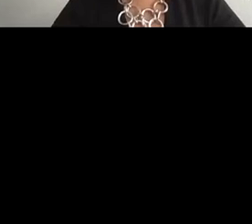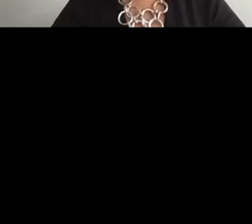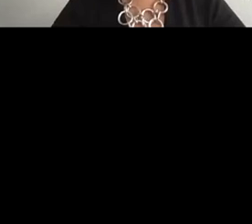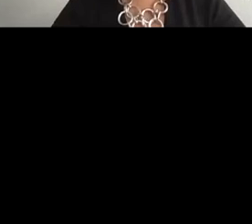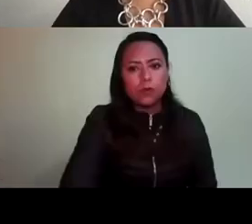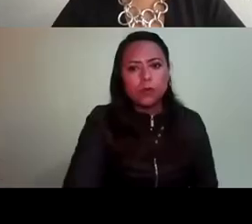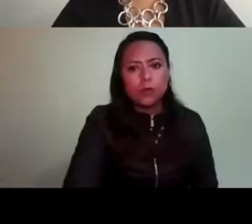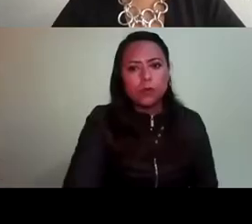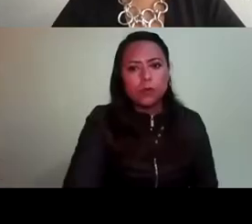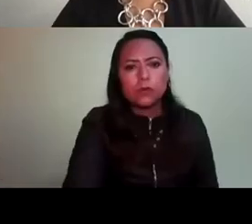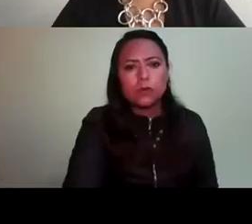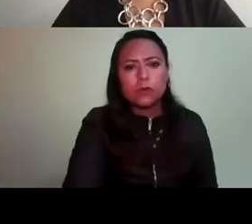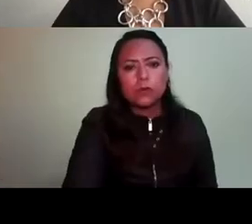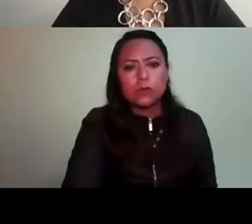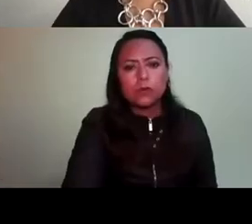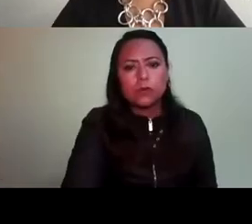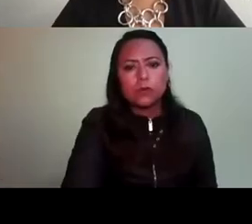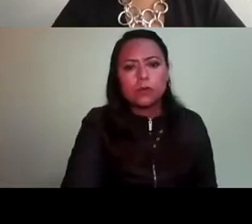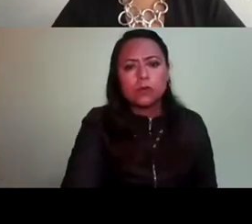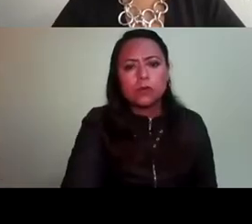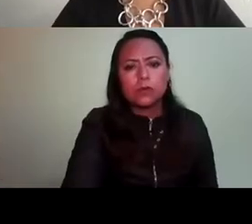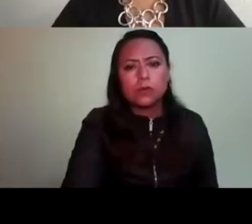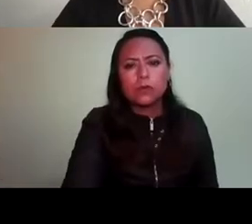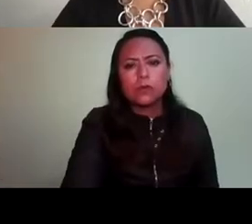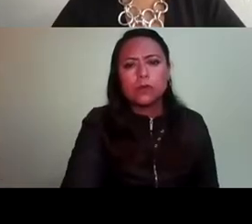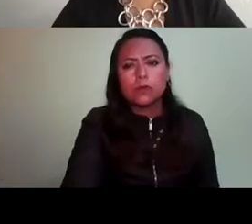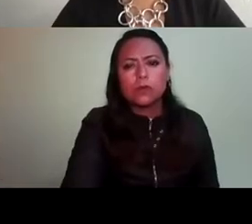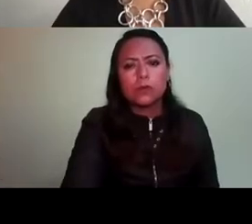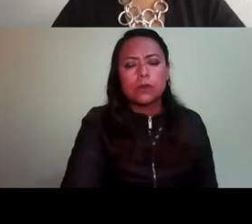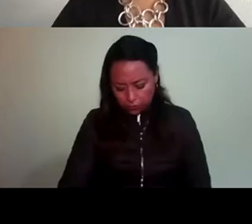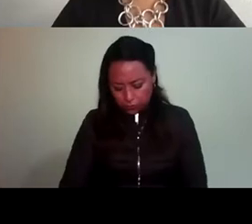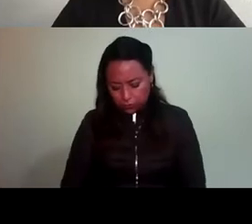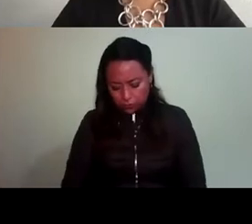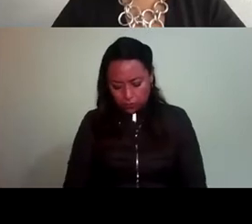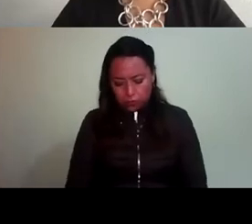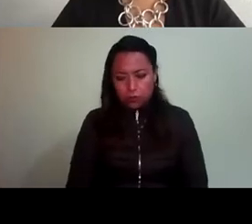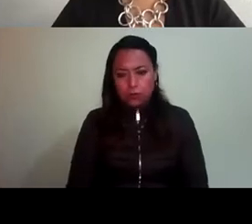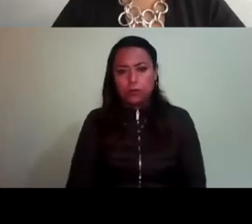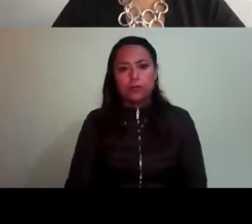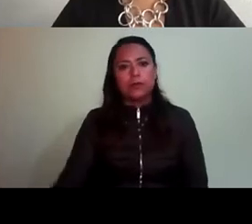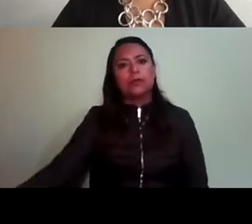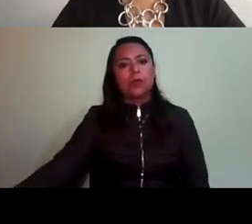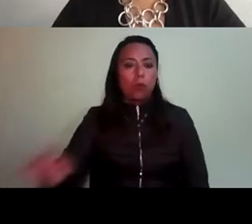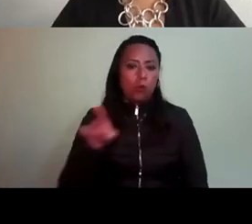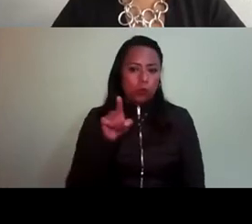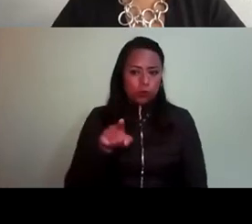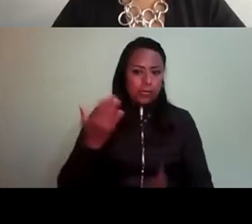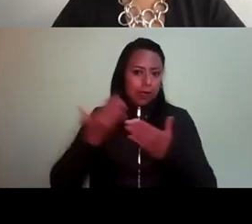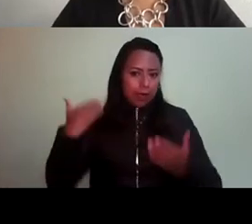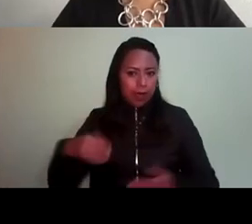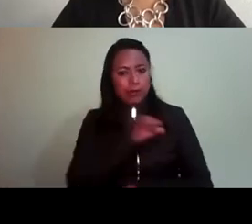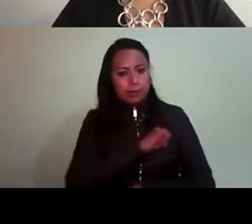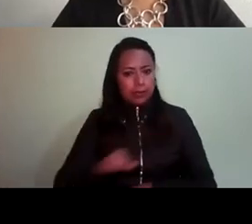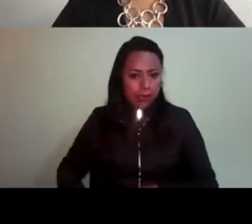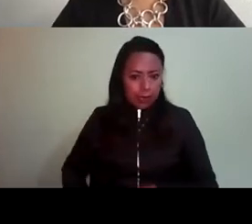tiene muchos años, y usted, alcaldesa, ya fue delegada y sabía del problema. Después de 5 años, qué bueno que